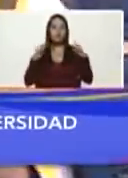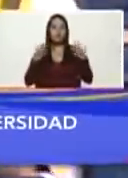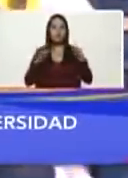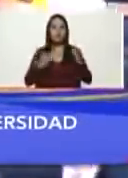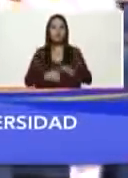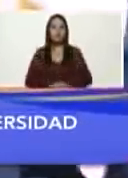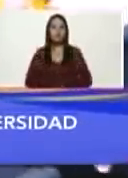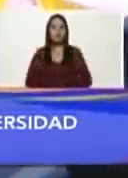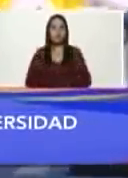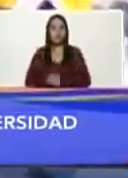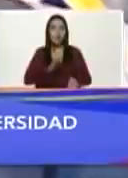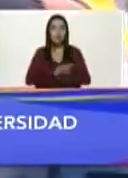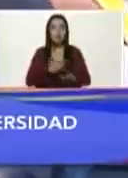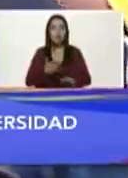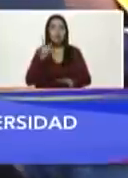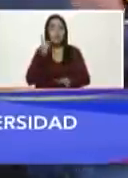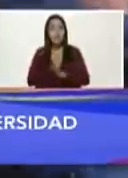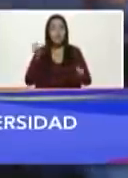Porque es algo que hay que lograr,